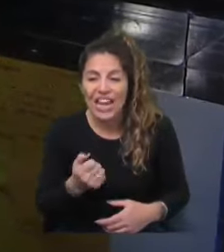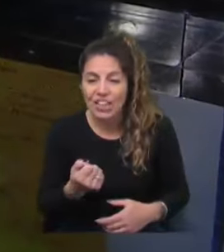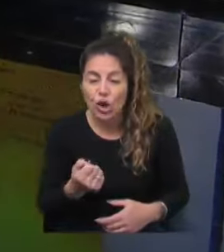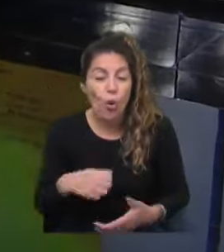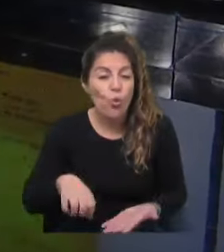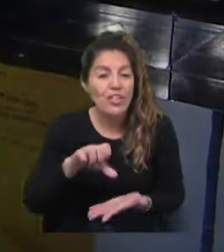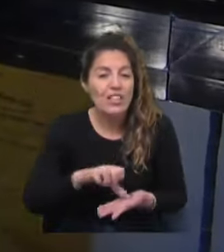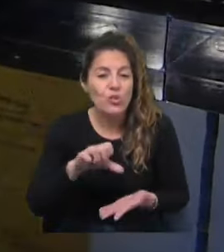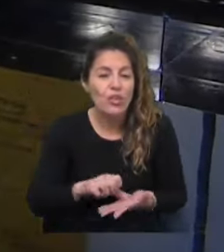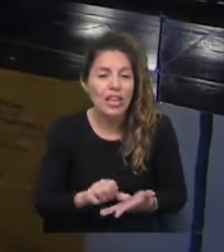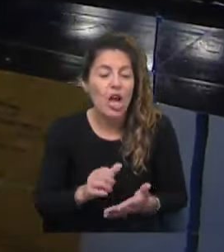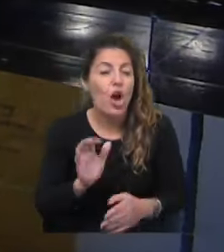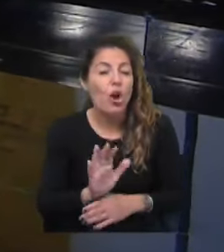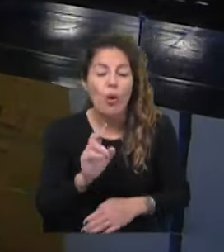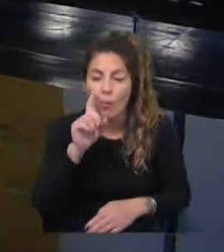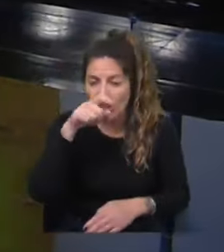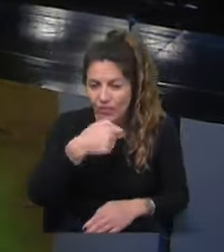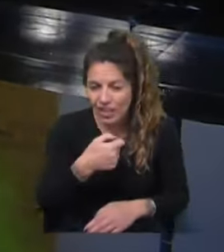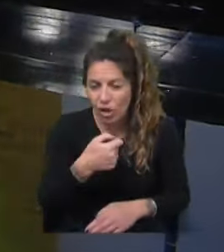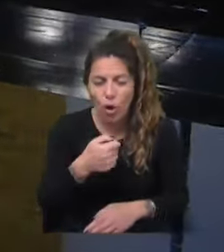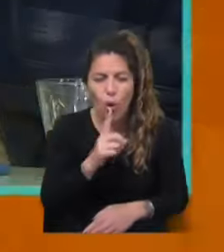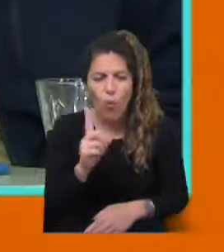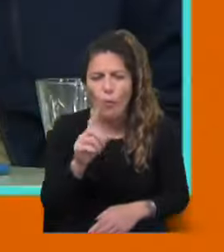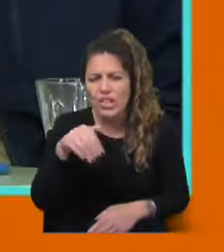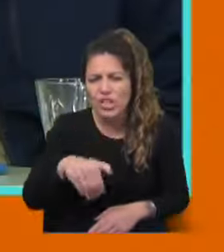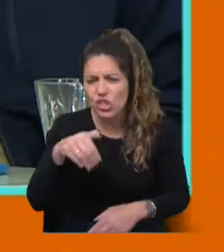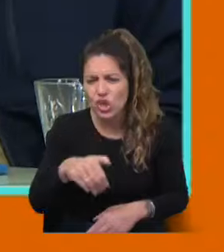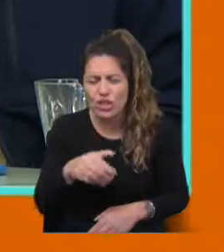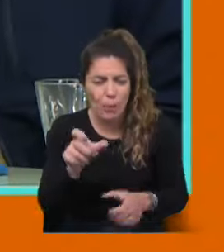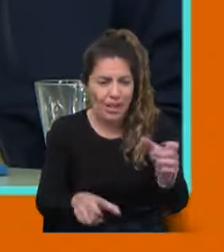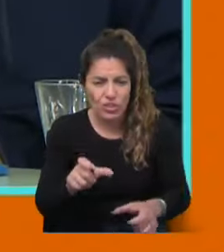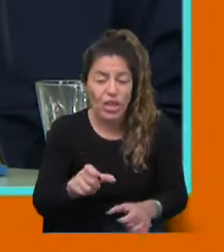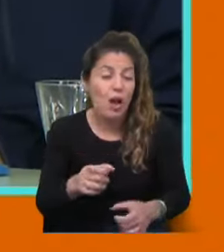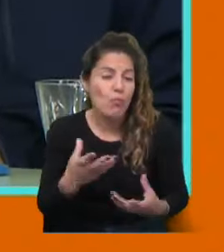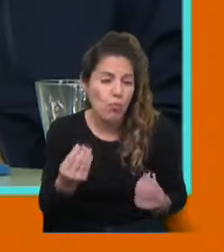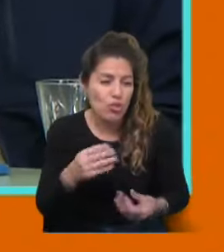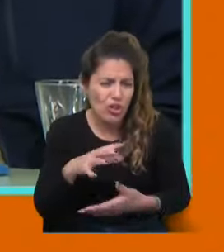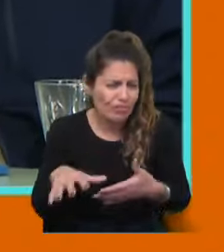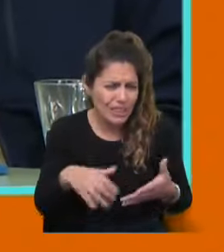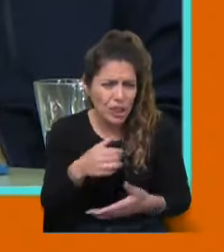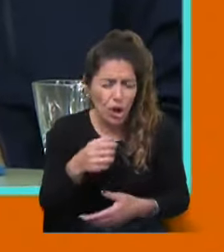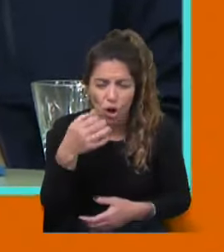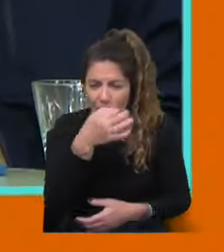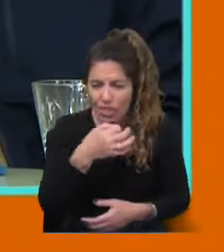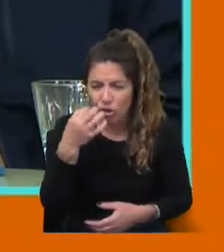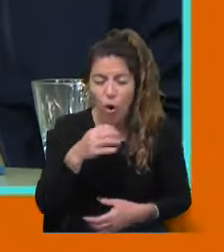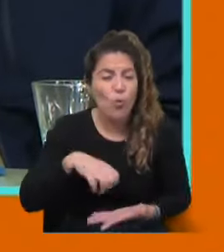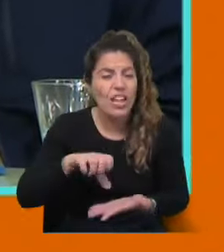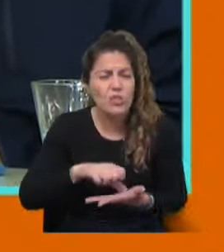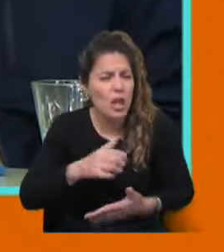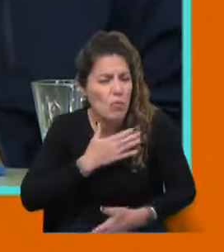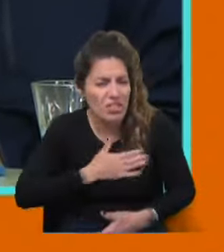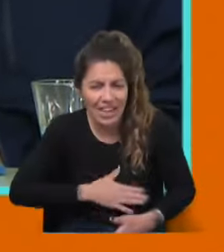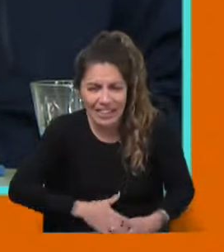más o menos 1,5 millones de habitantes. Están teniendo unos líos bárbaros con el tema del narcotráfico. Era una ciudad muy tranquila, o sea, no tenía en los niveles